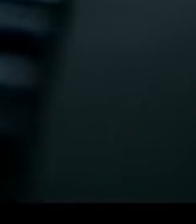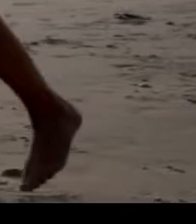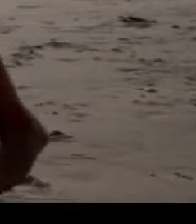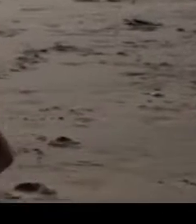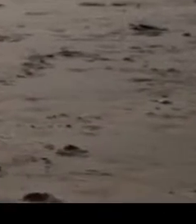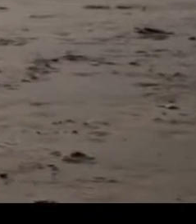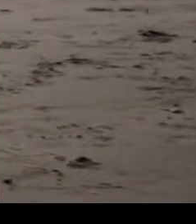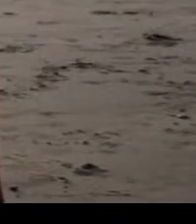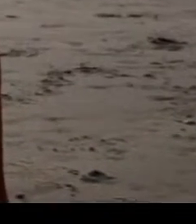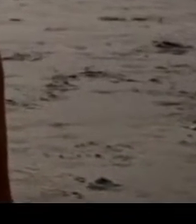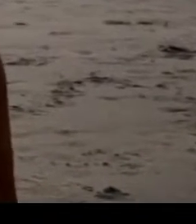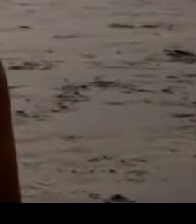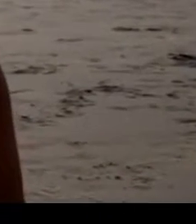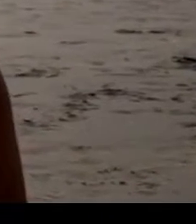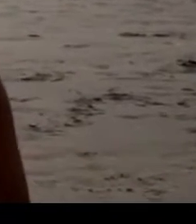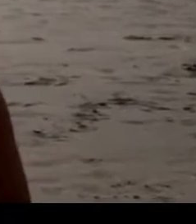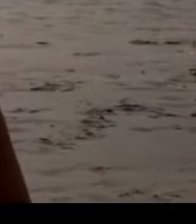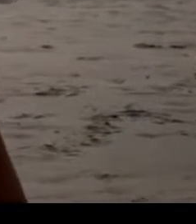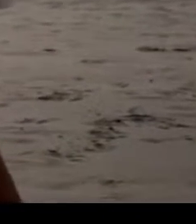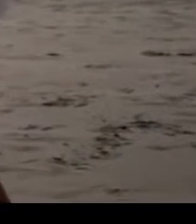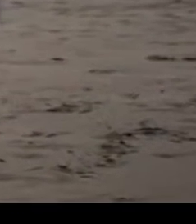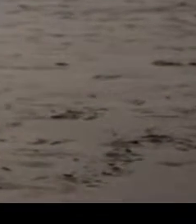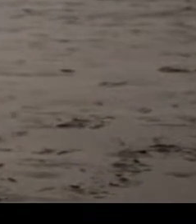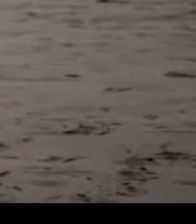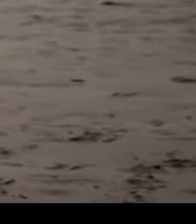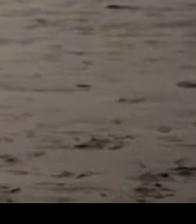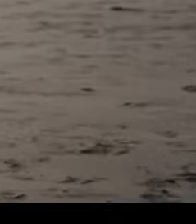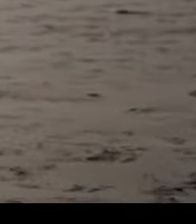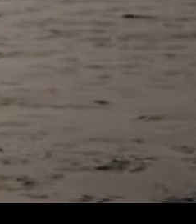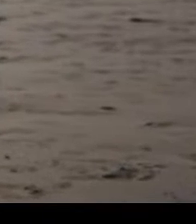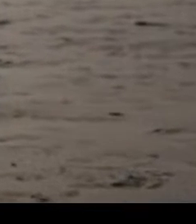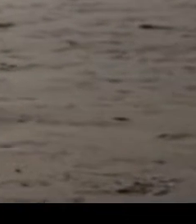Quiero que sepas que esta es